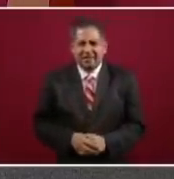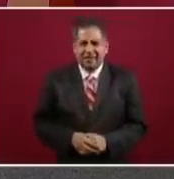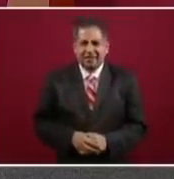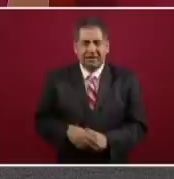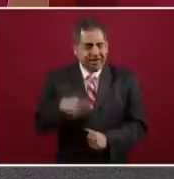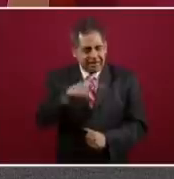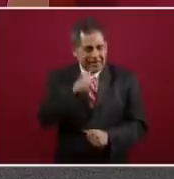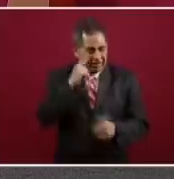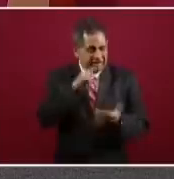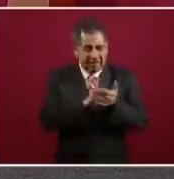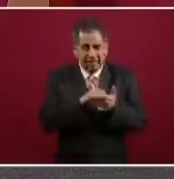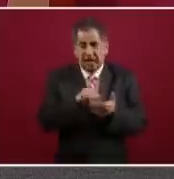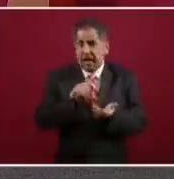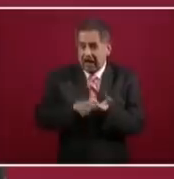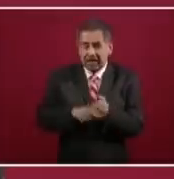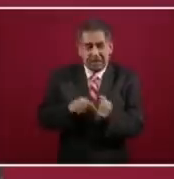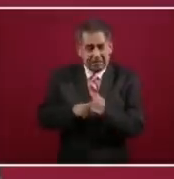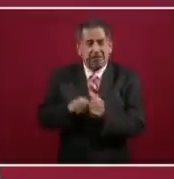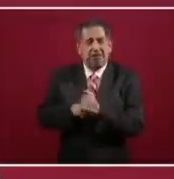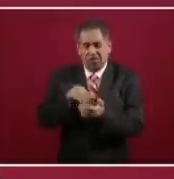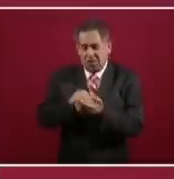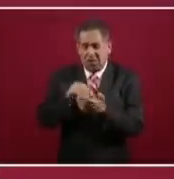y está el racismo